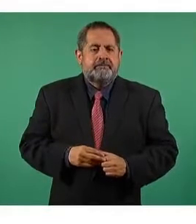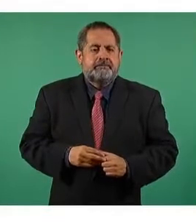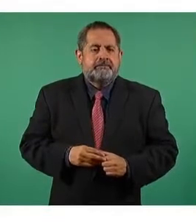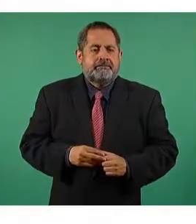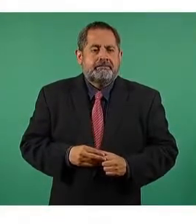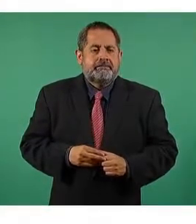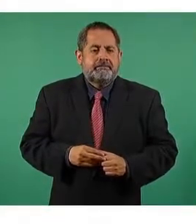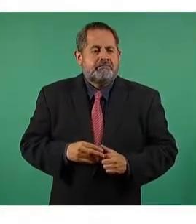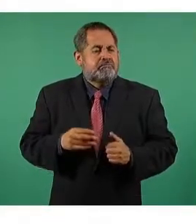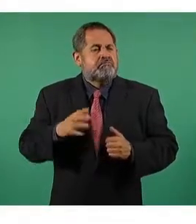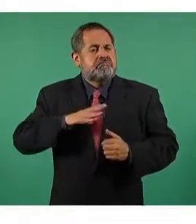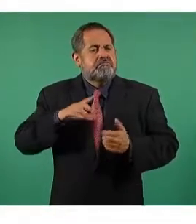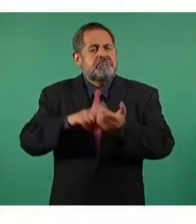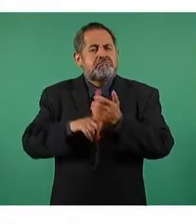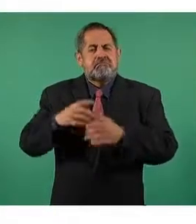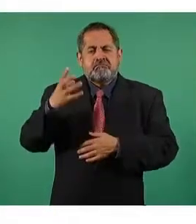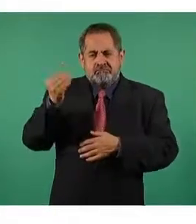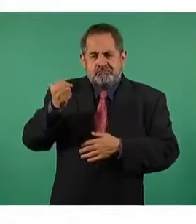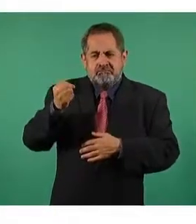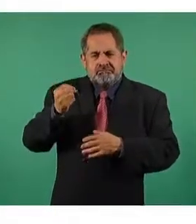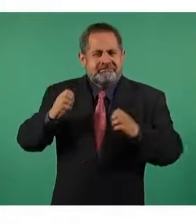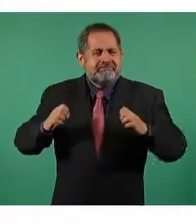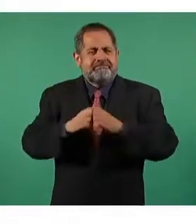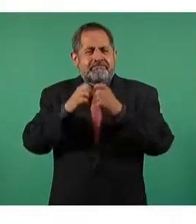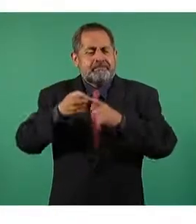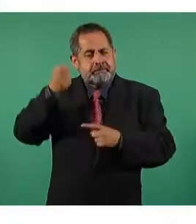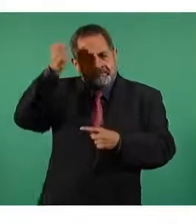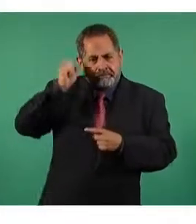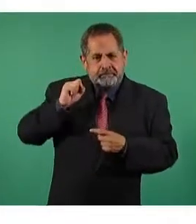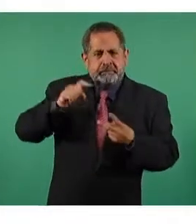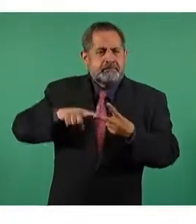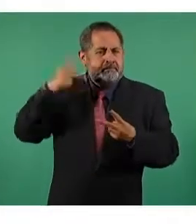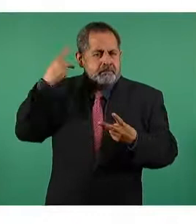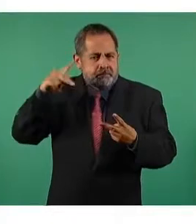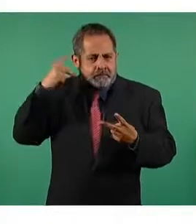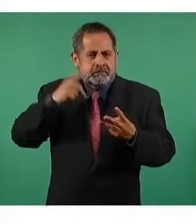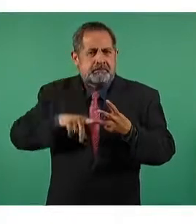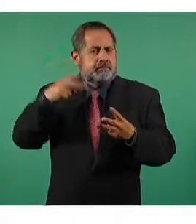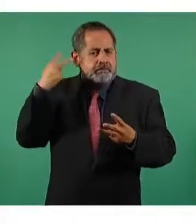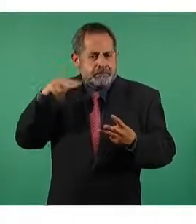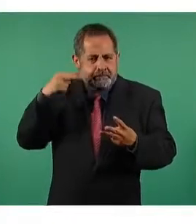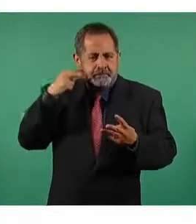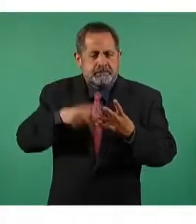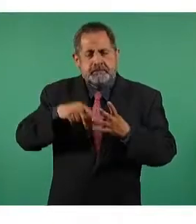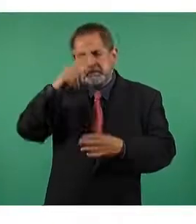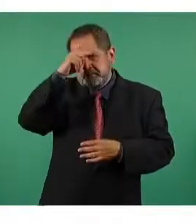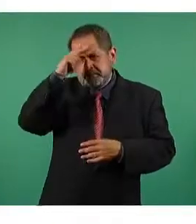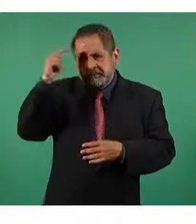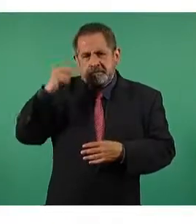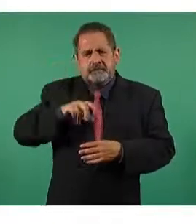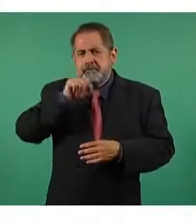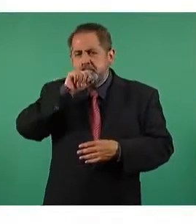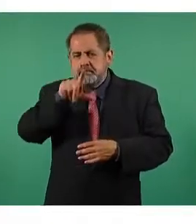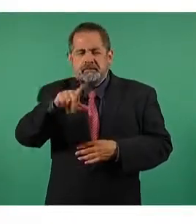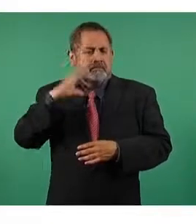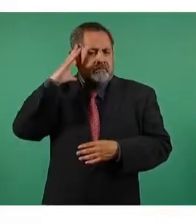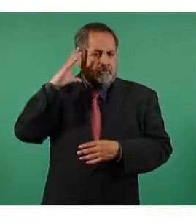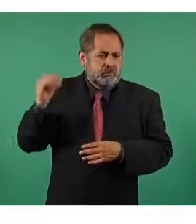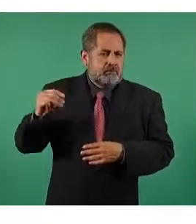de desastre: Sinaloa, Puebla, Veracruz, Nayarit, Jalisco,